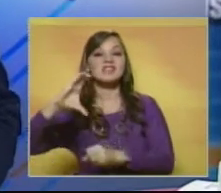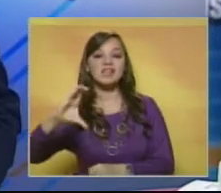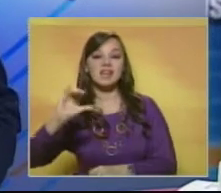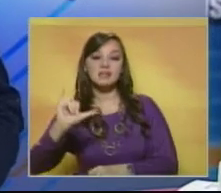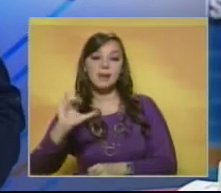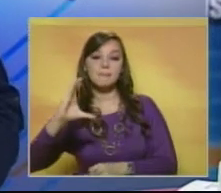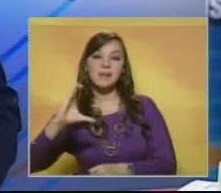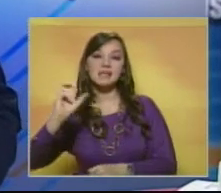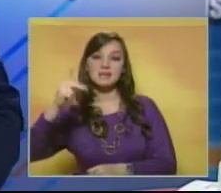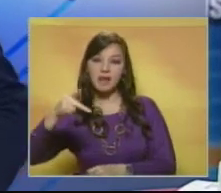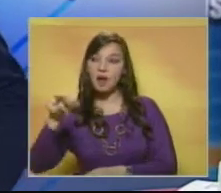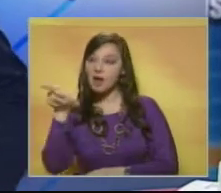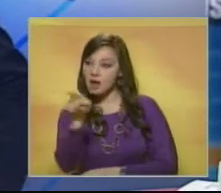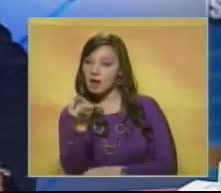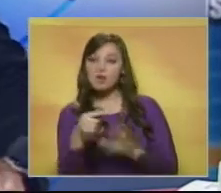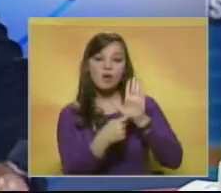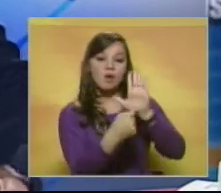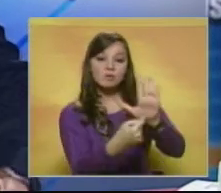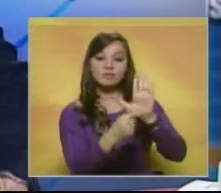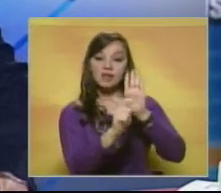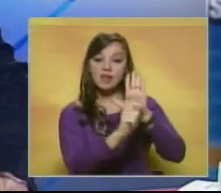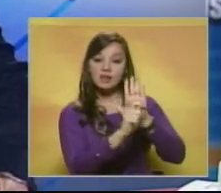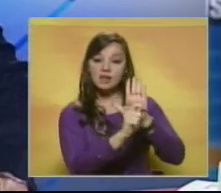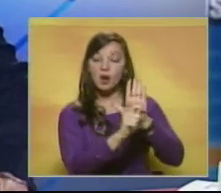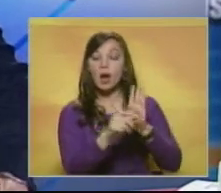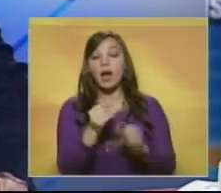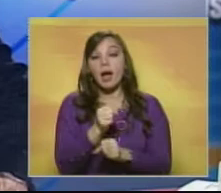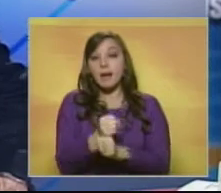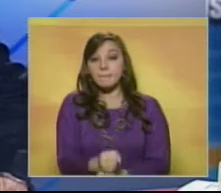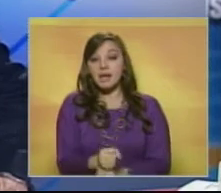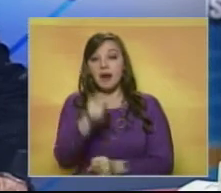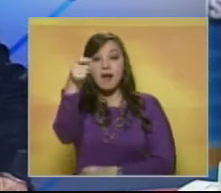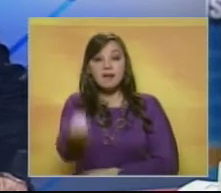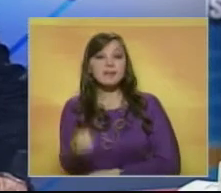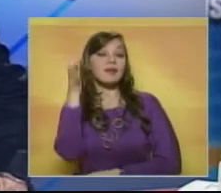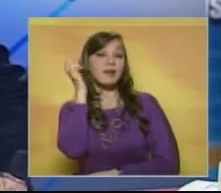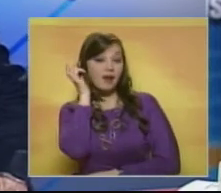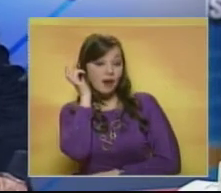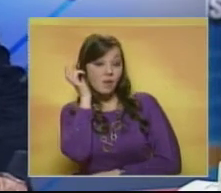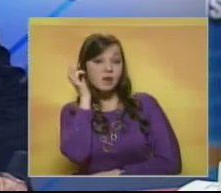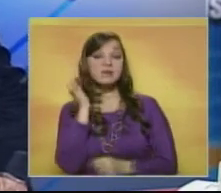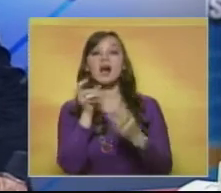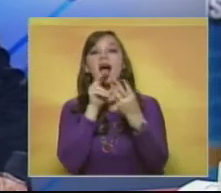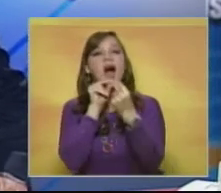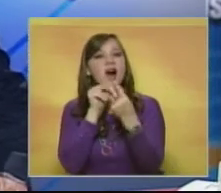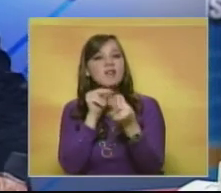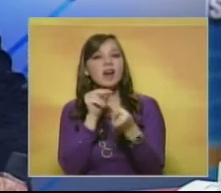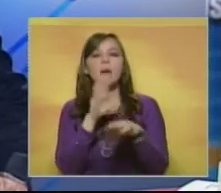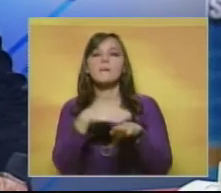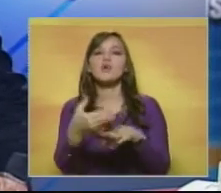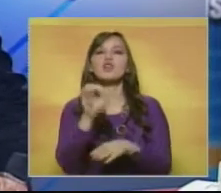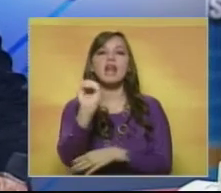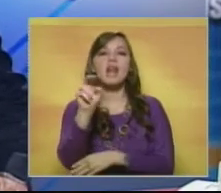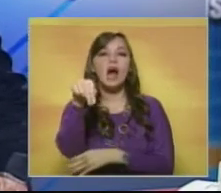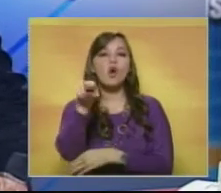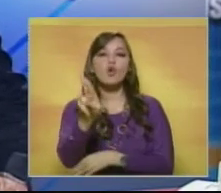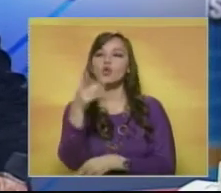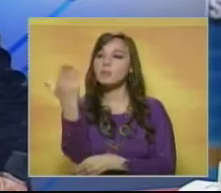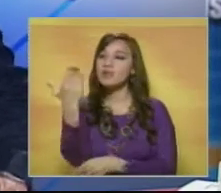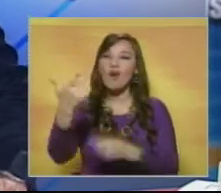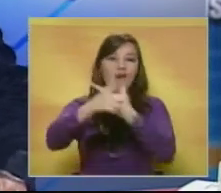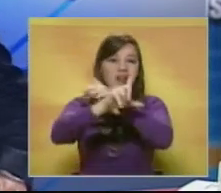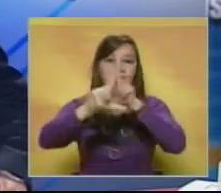Público. La defensa espera que la jueza Susana Barreiros se pronuncie sobre el exhorto de la ONU que exige la liberación inmediata del